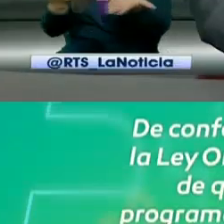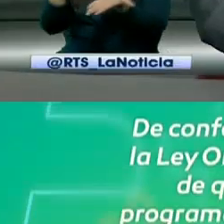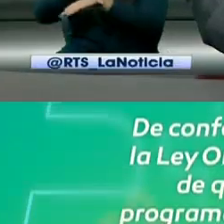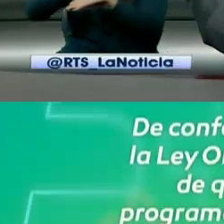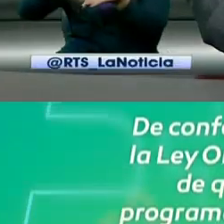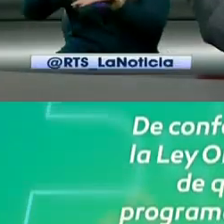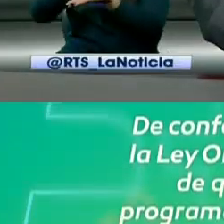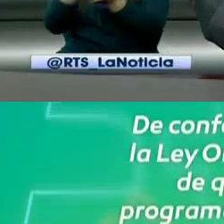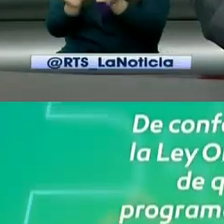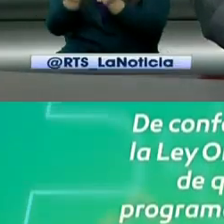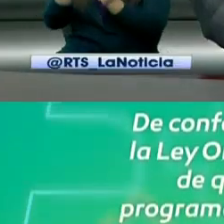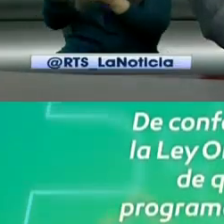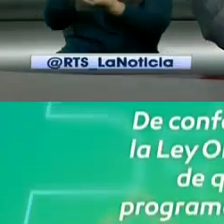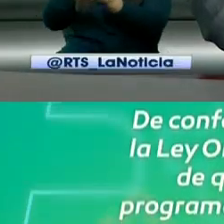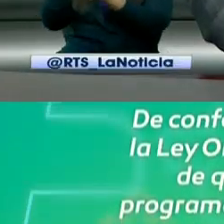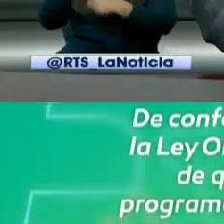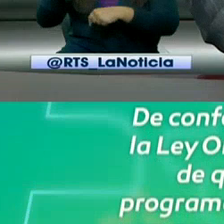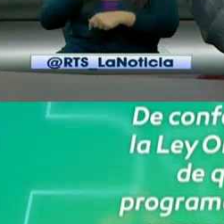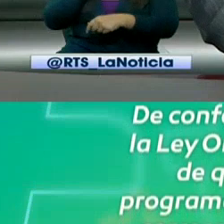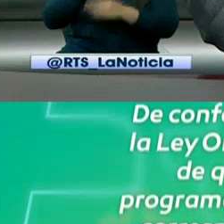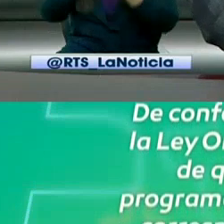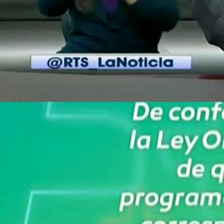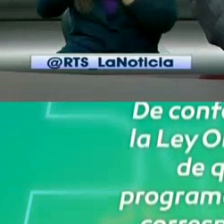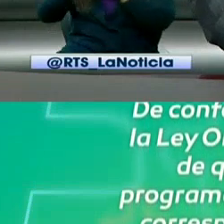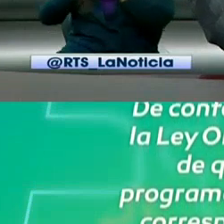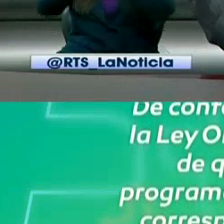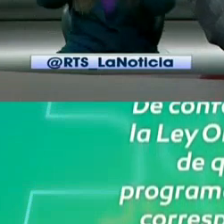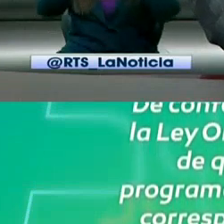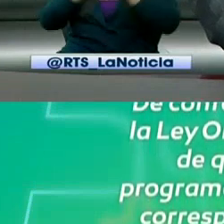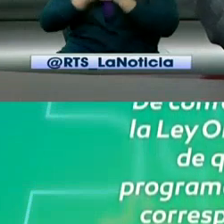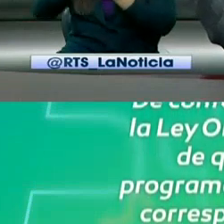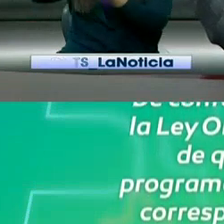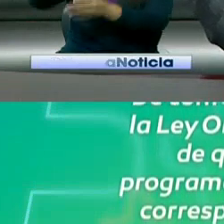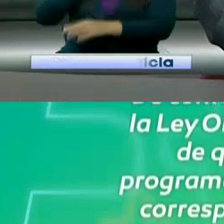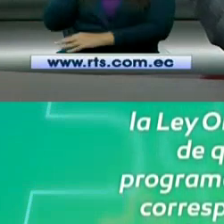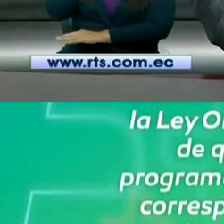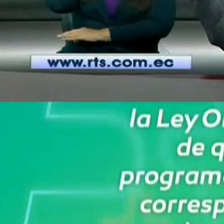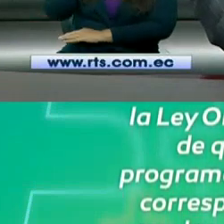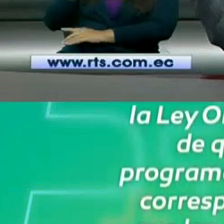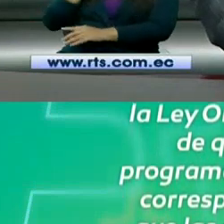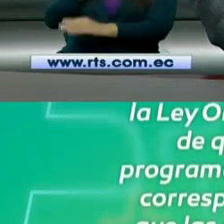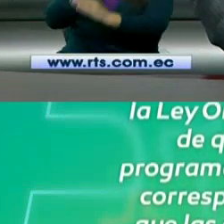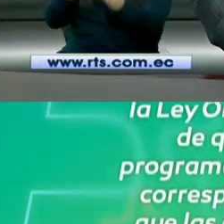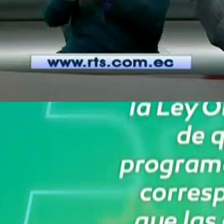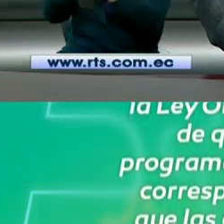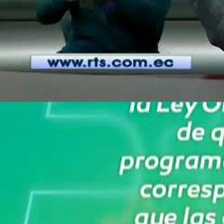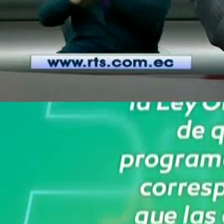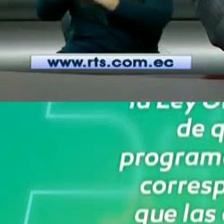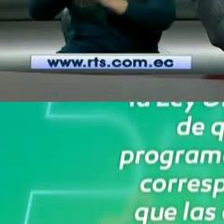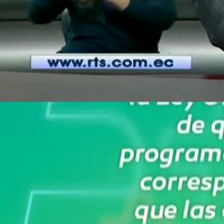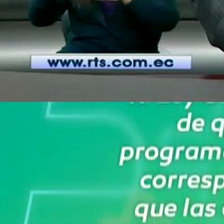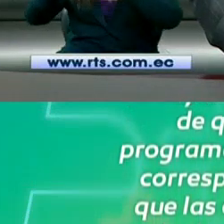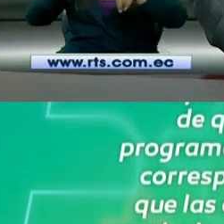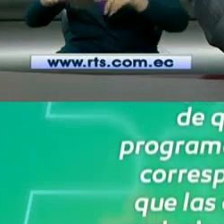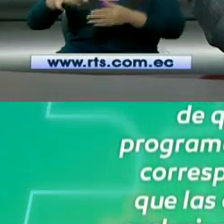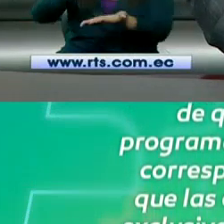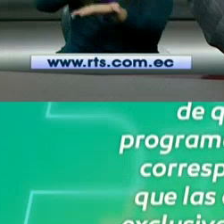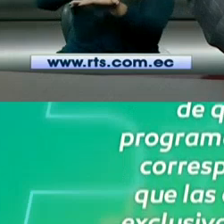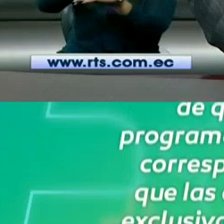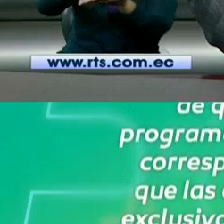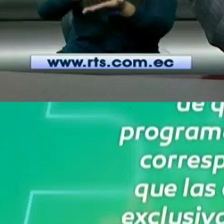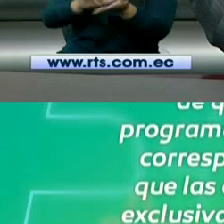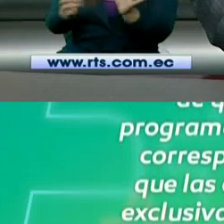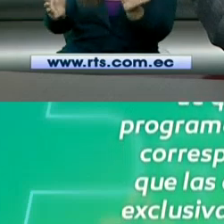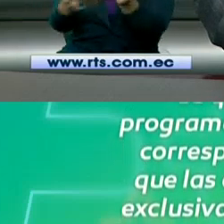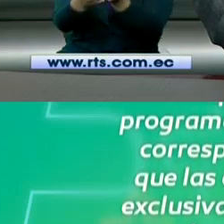Cuenta la historia que tras el hallazgo de una imagen de la Virgen se construyó una iglesia que hoy lleva el nombre de San Lorenzo de Jipiapa. Desde entonces